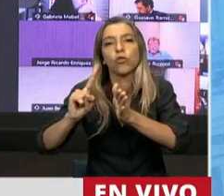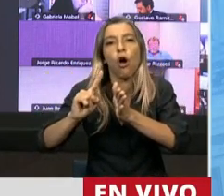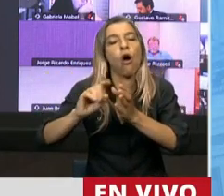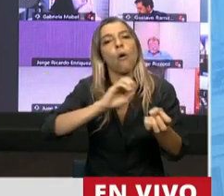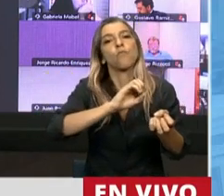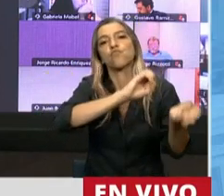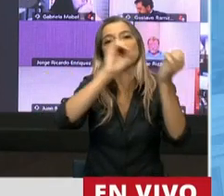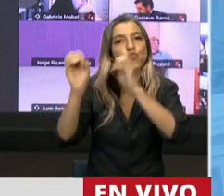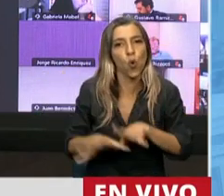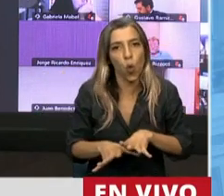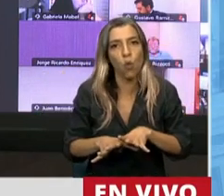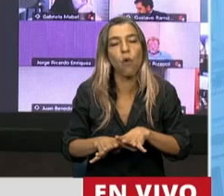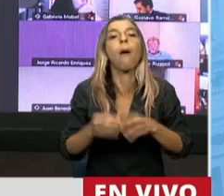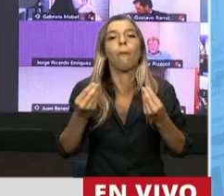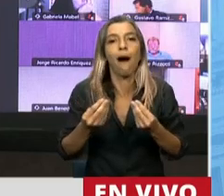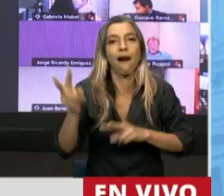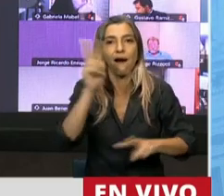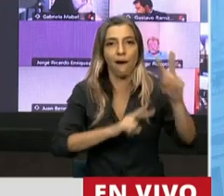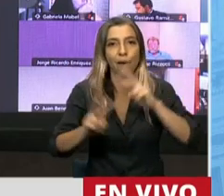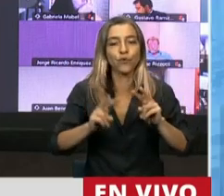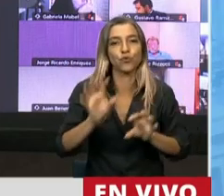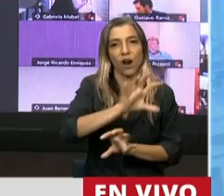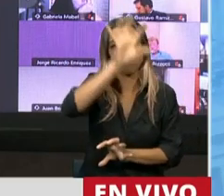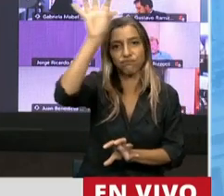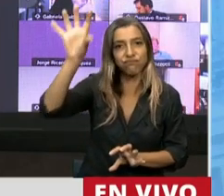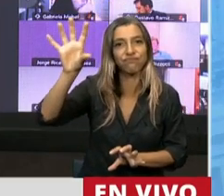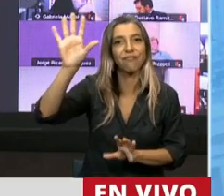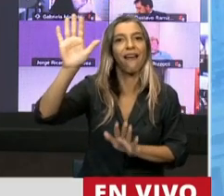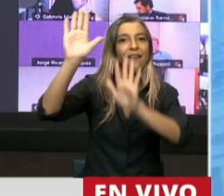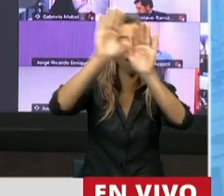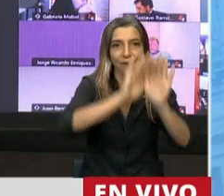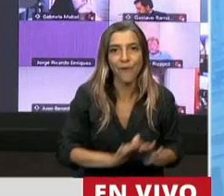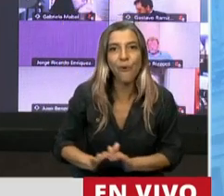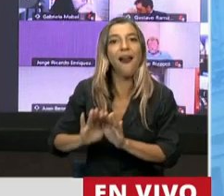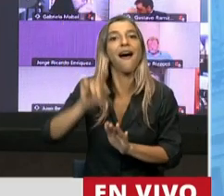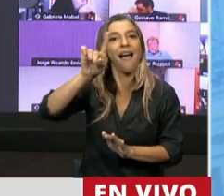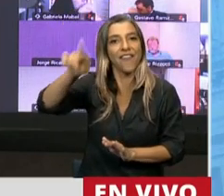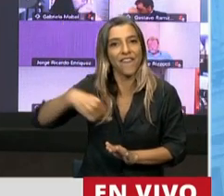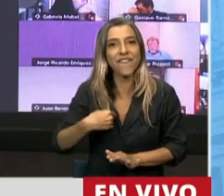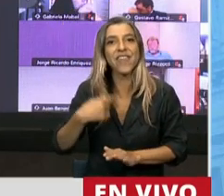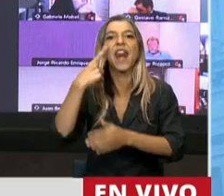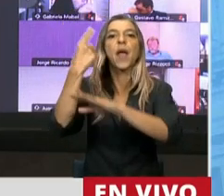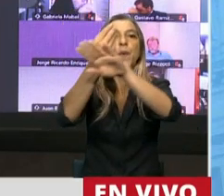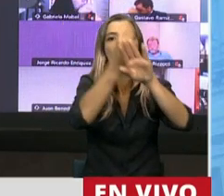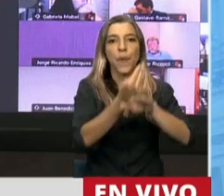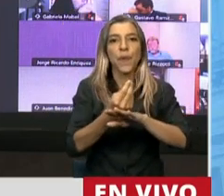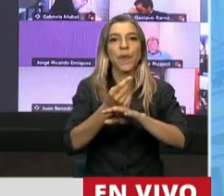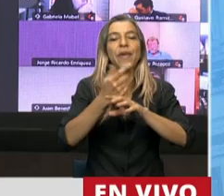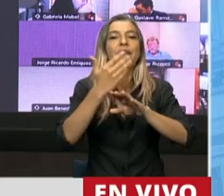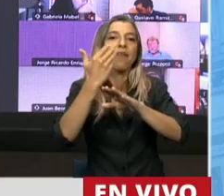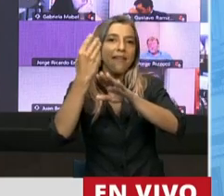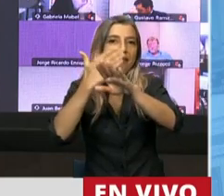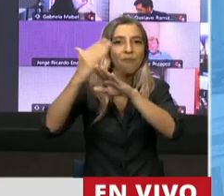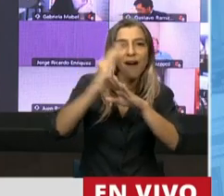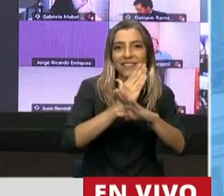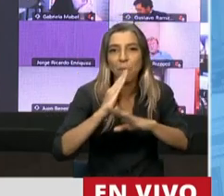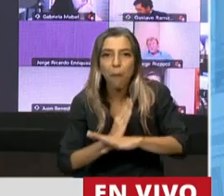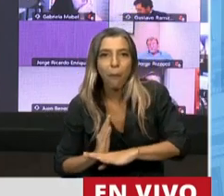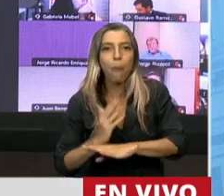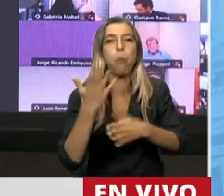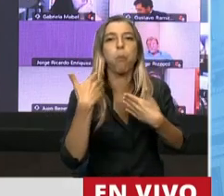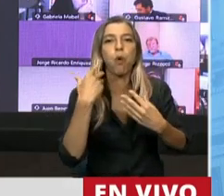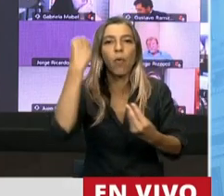mismo tiempo fomentar el poblamiento, fomentar el desarrollo, acortar las asimetrías, el comienzo de una